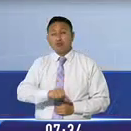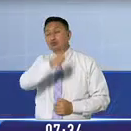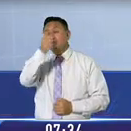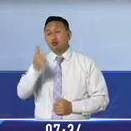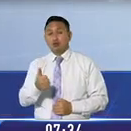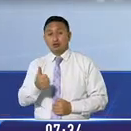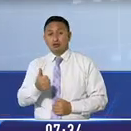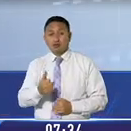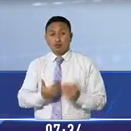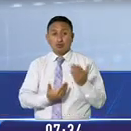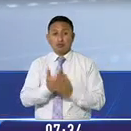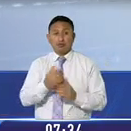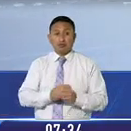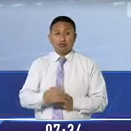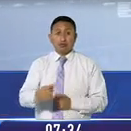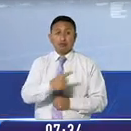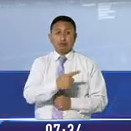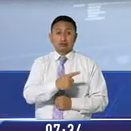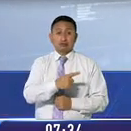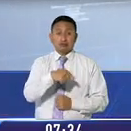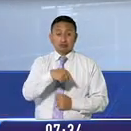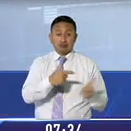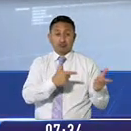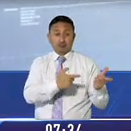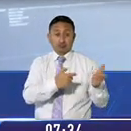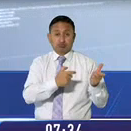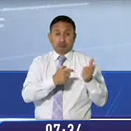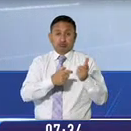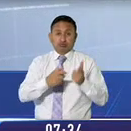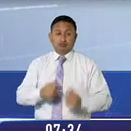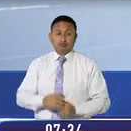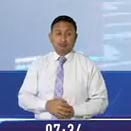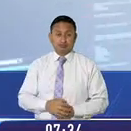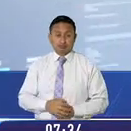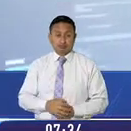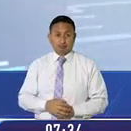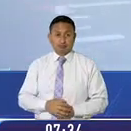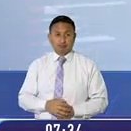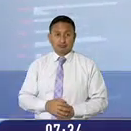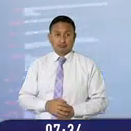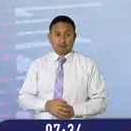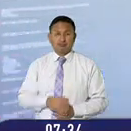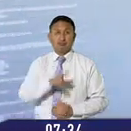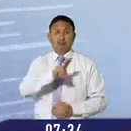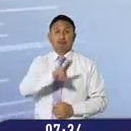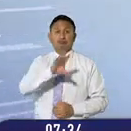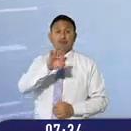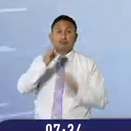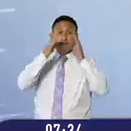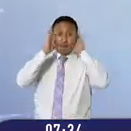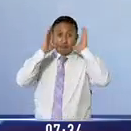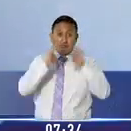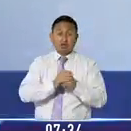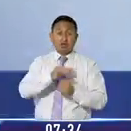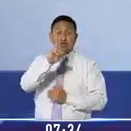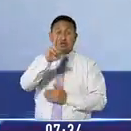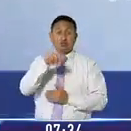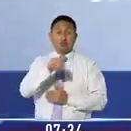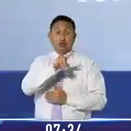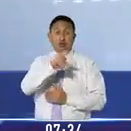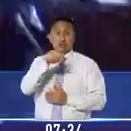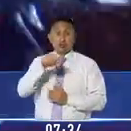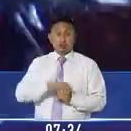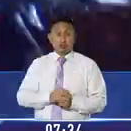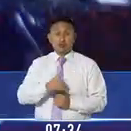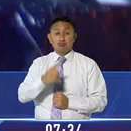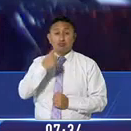armas semiautomáticas en estos eventos delictivos. Como aquel 29 de diciembre del 2021, cuando mataron a un hombre en un